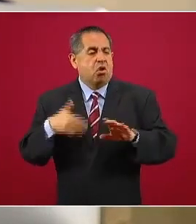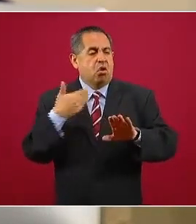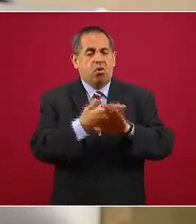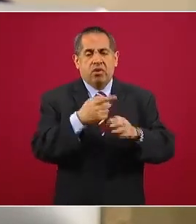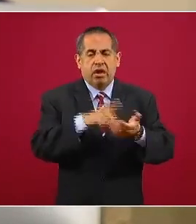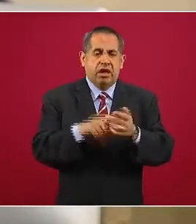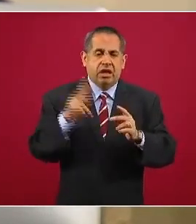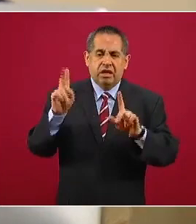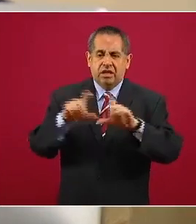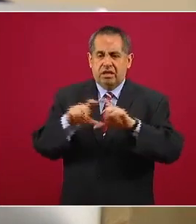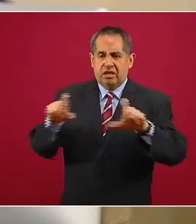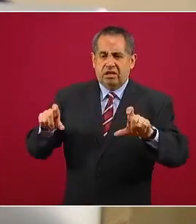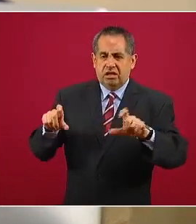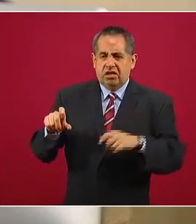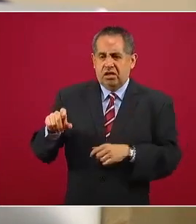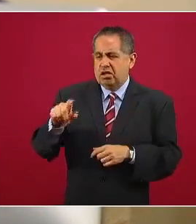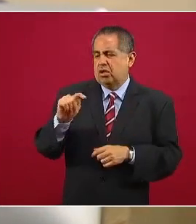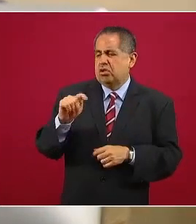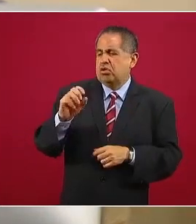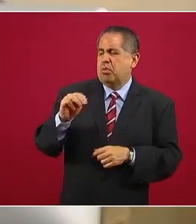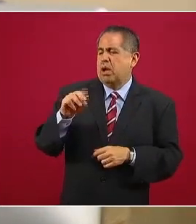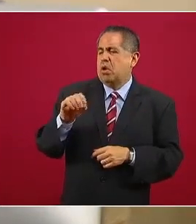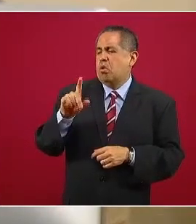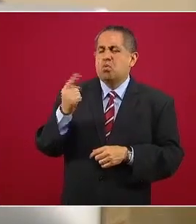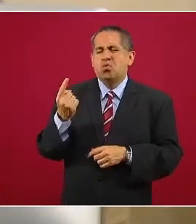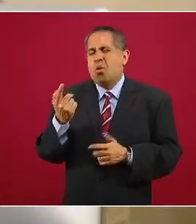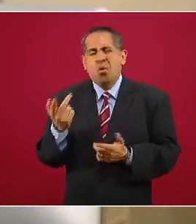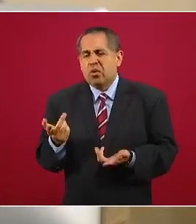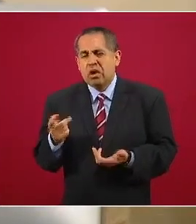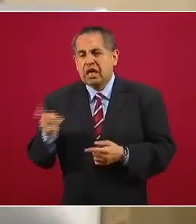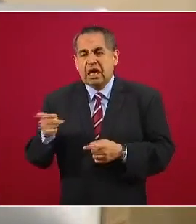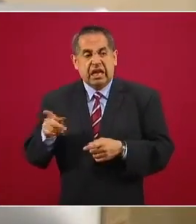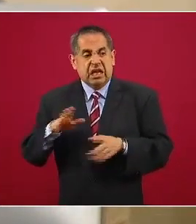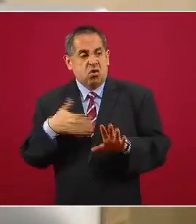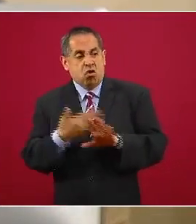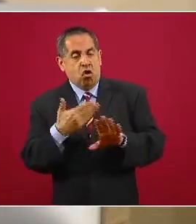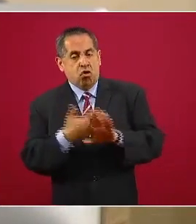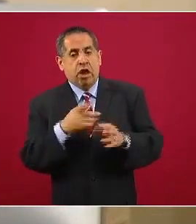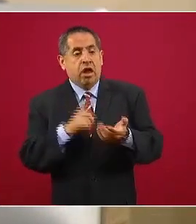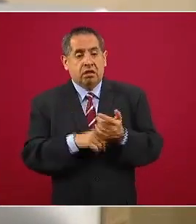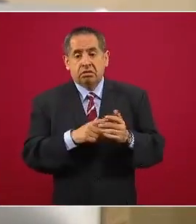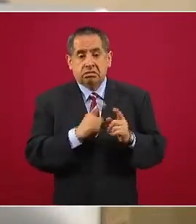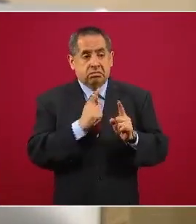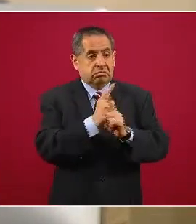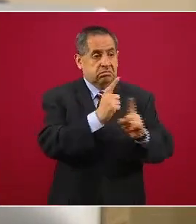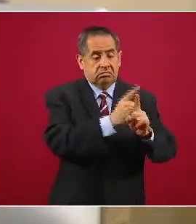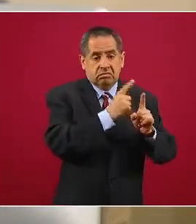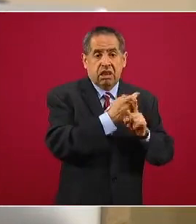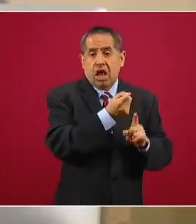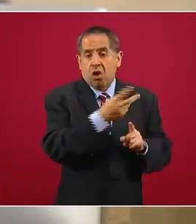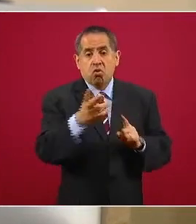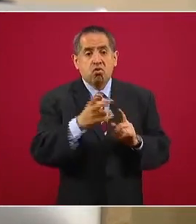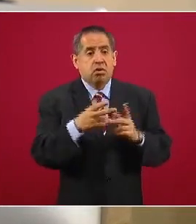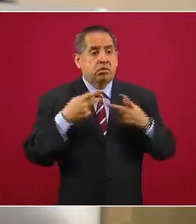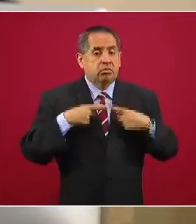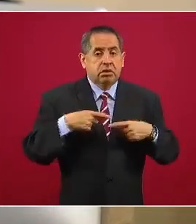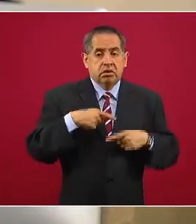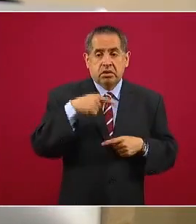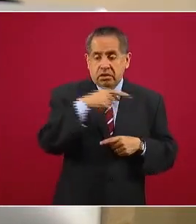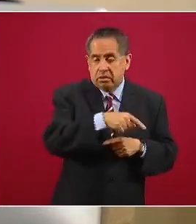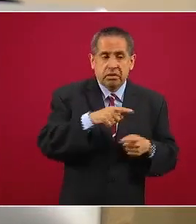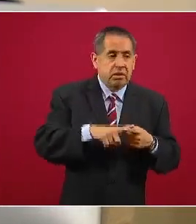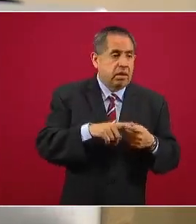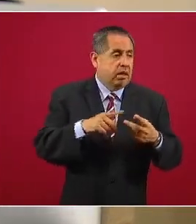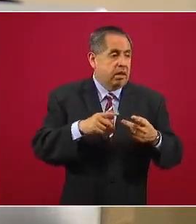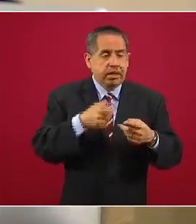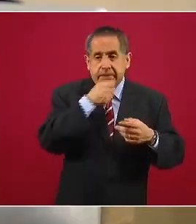titulada o el usuario Lectómano 1, y de estos ataques masivos que están recibiendo varios youtubers, medios